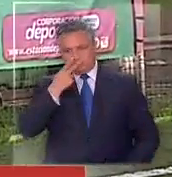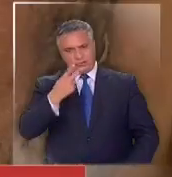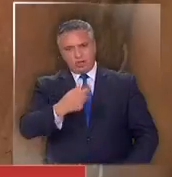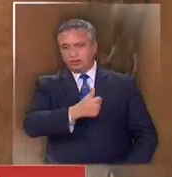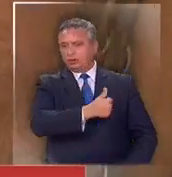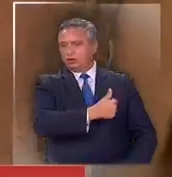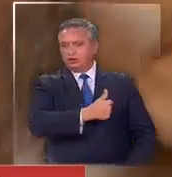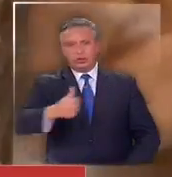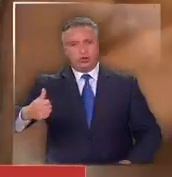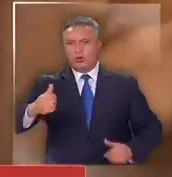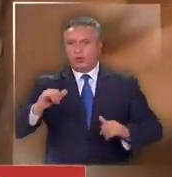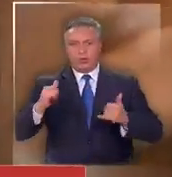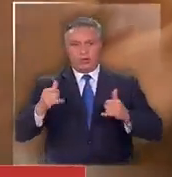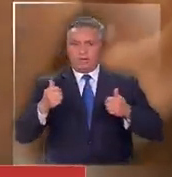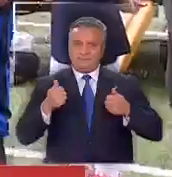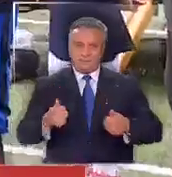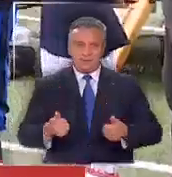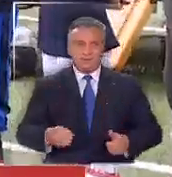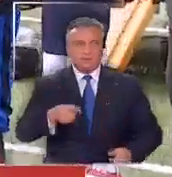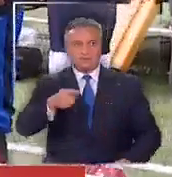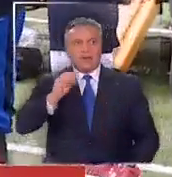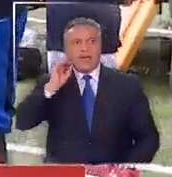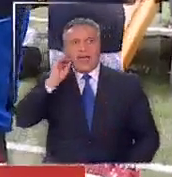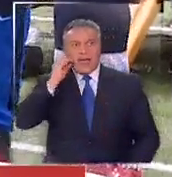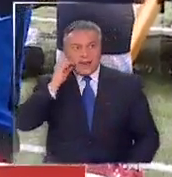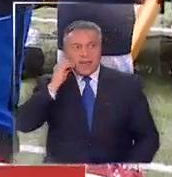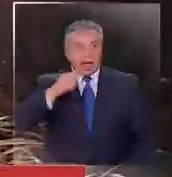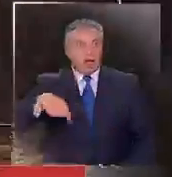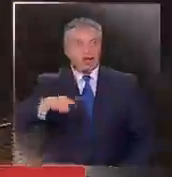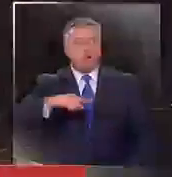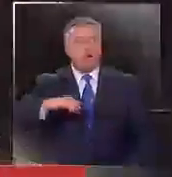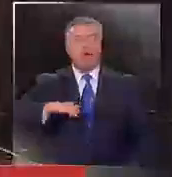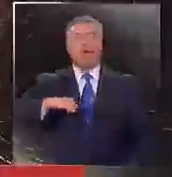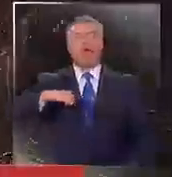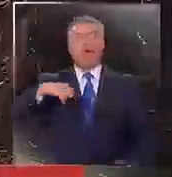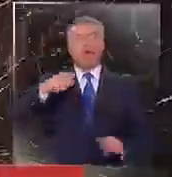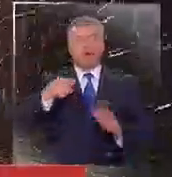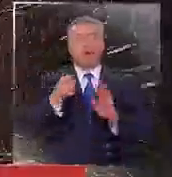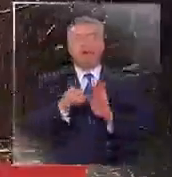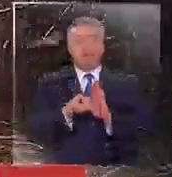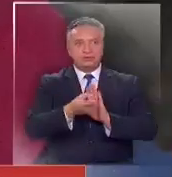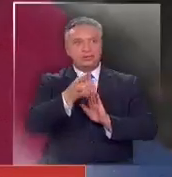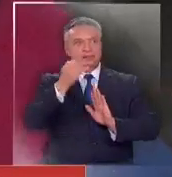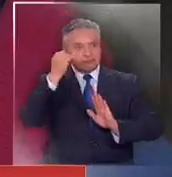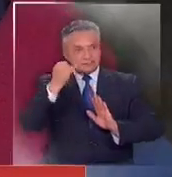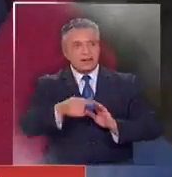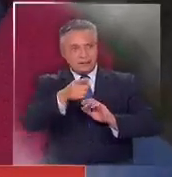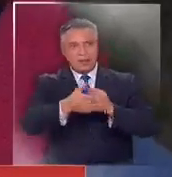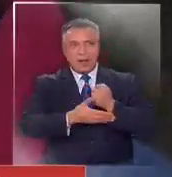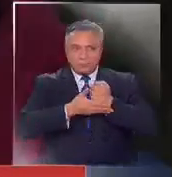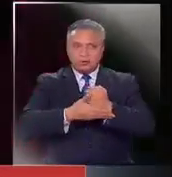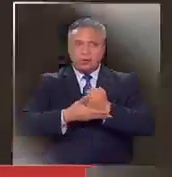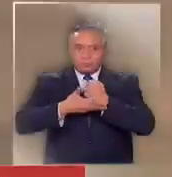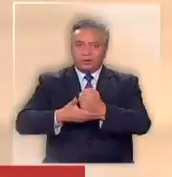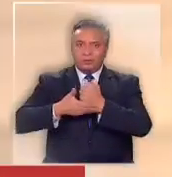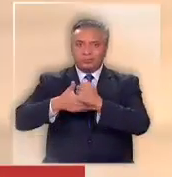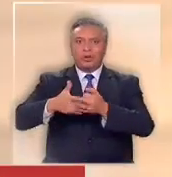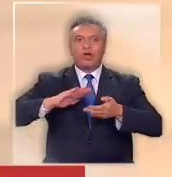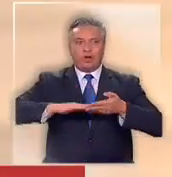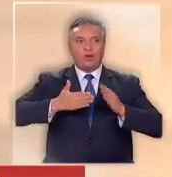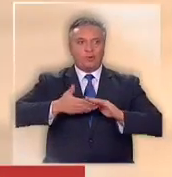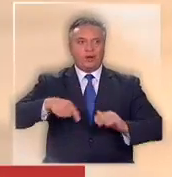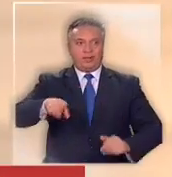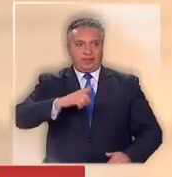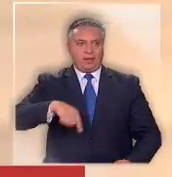todos. Su nieto es el orgullo de Estación Central, donde colabora permanentemente con la comunidad. Pienso